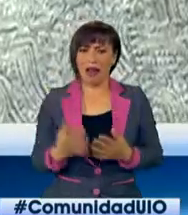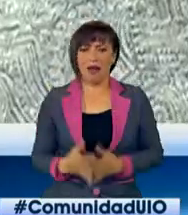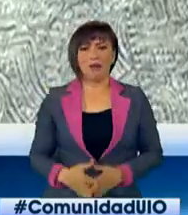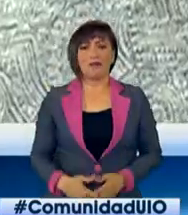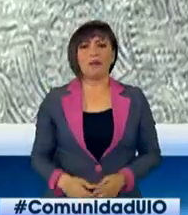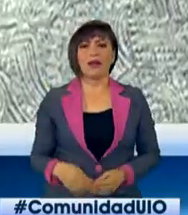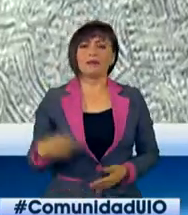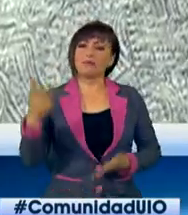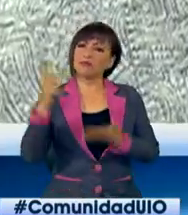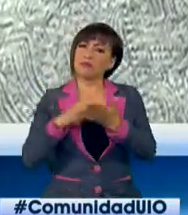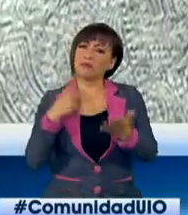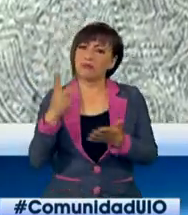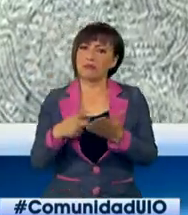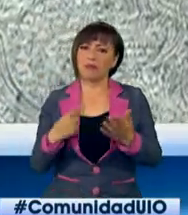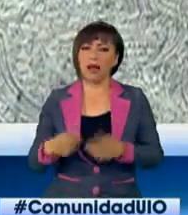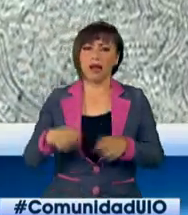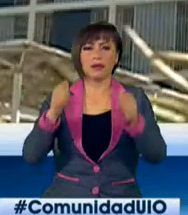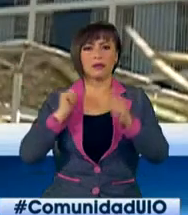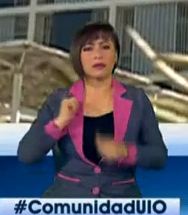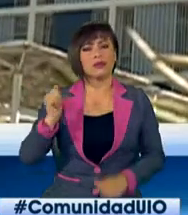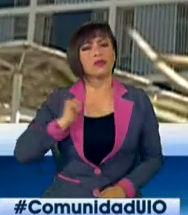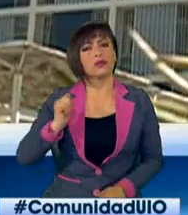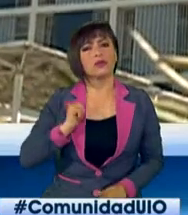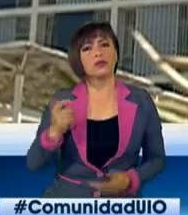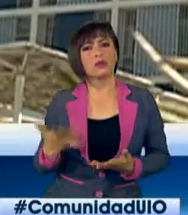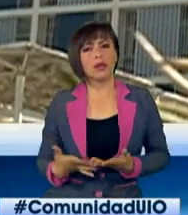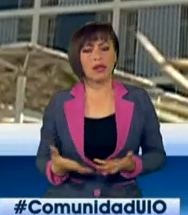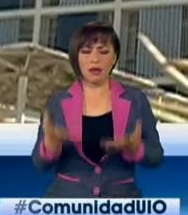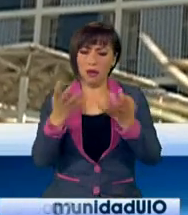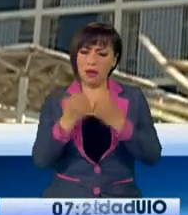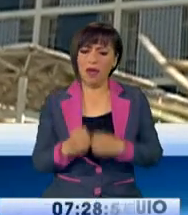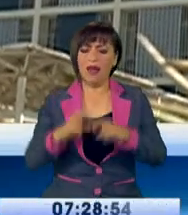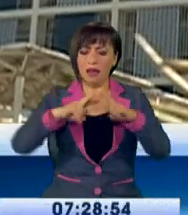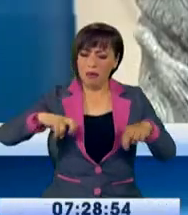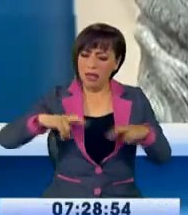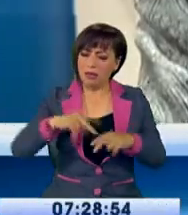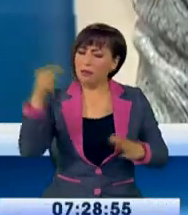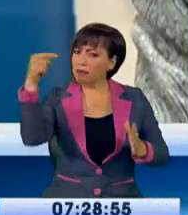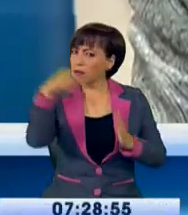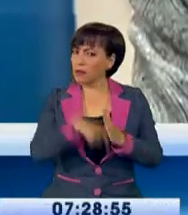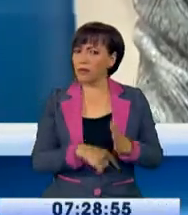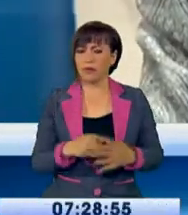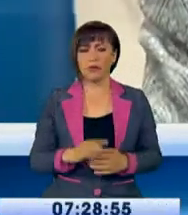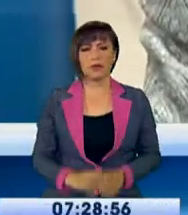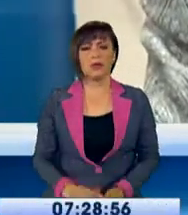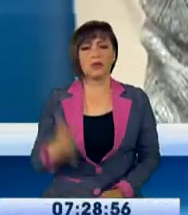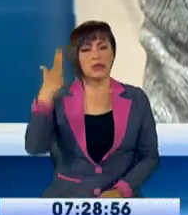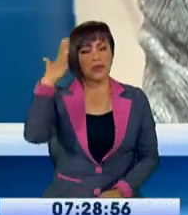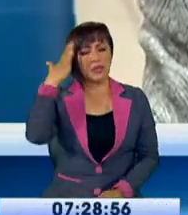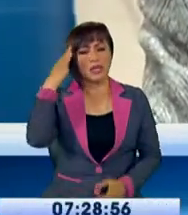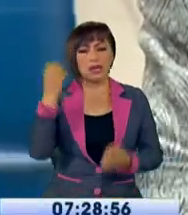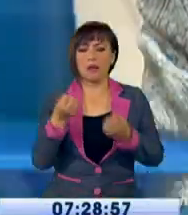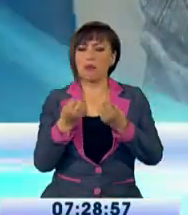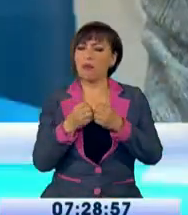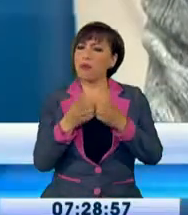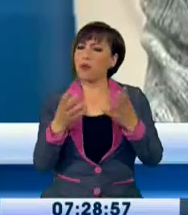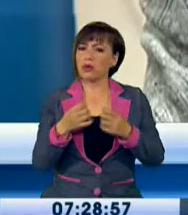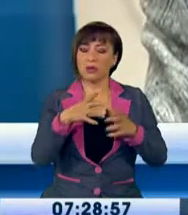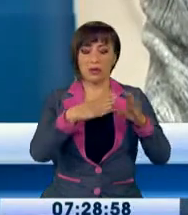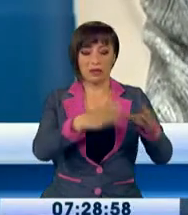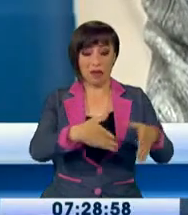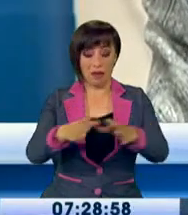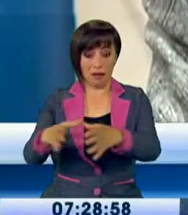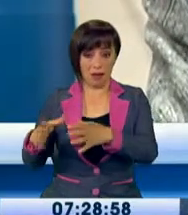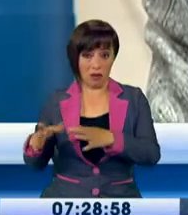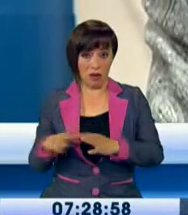Fiscalía General del Estado se ha planteado llegar hasta las últimas consecuencias. Yo sé que muchos sectores dicen, pero ¿por qué siguen